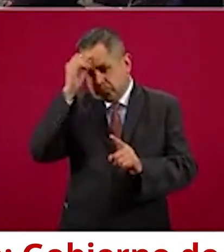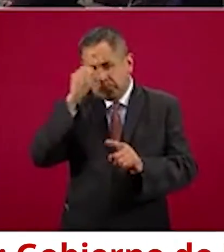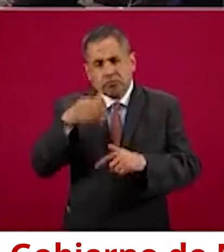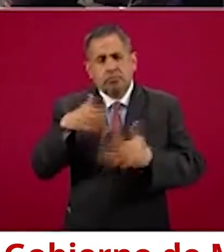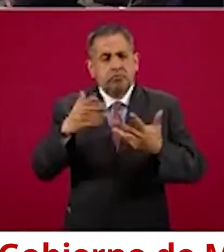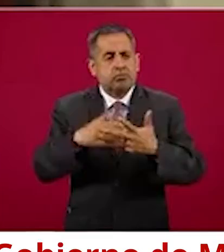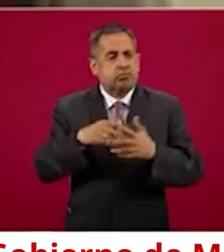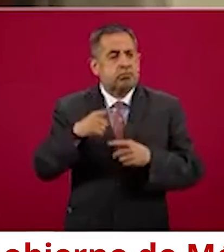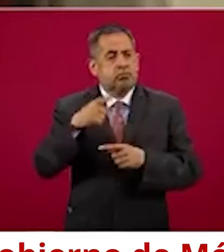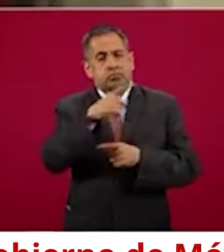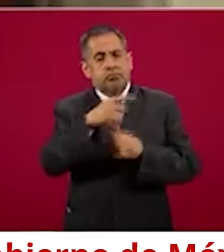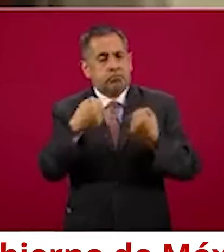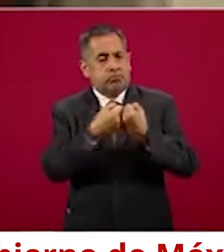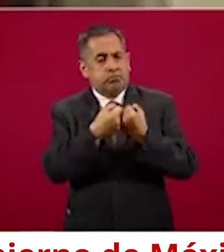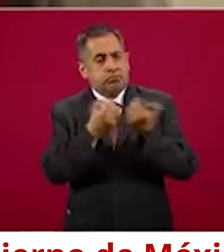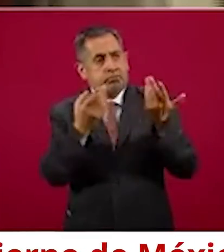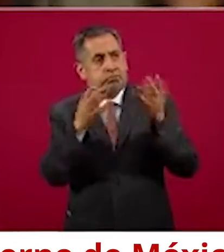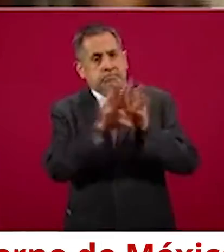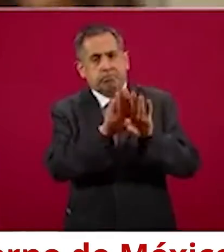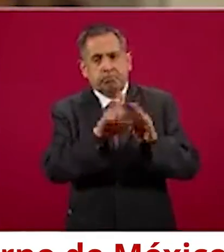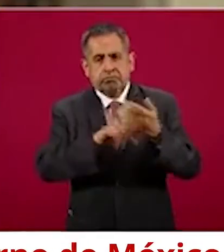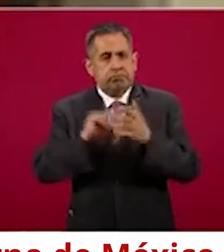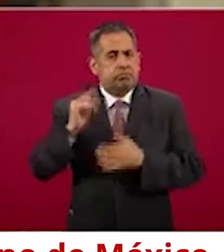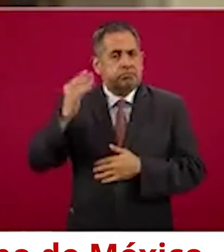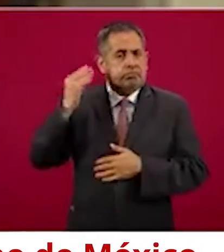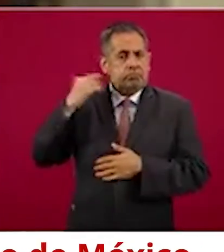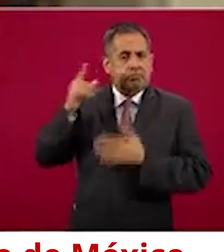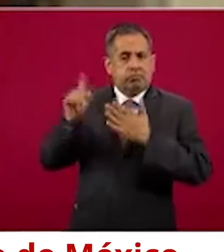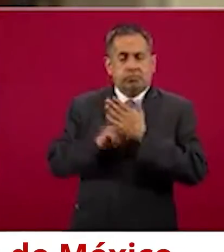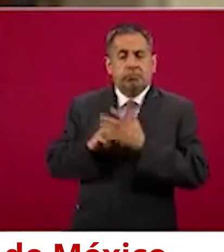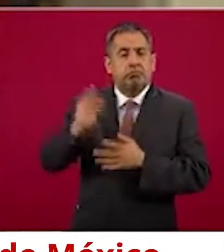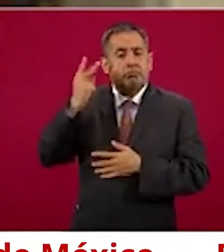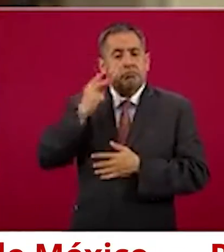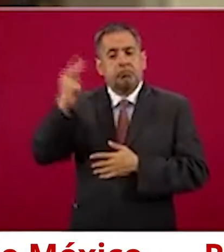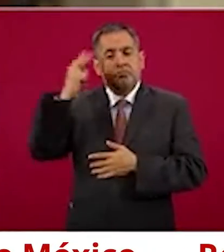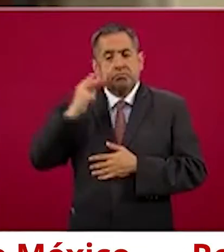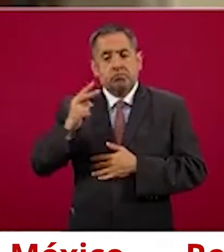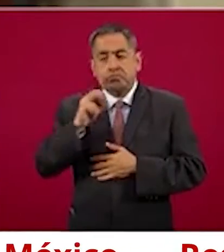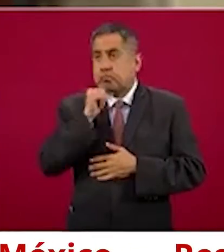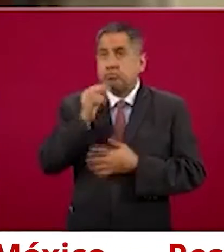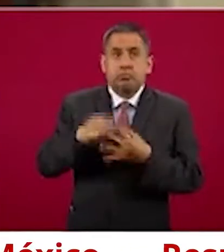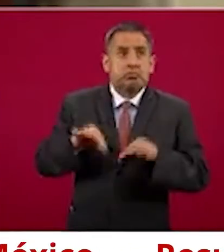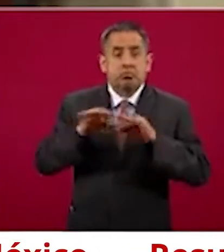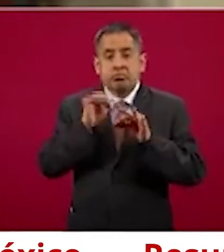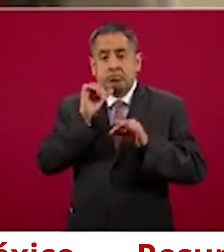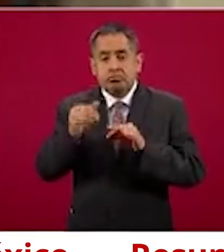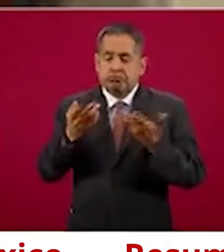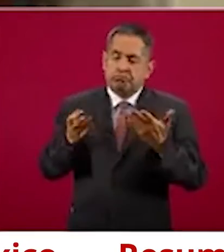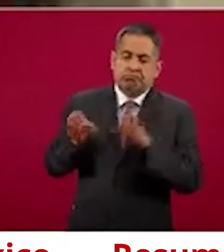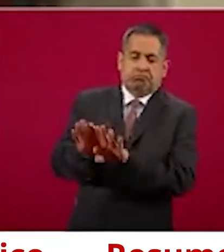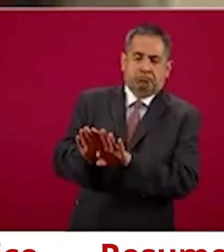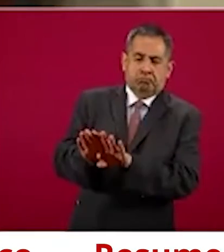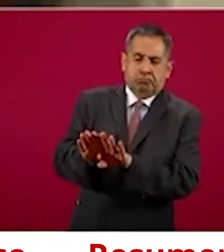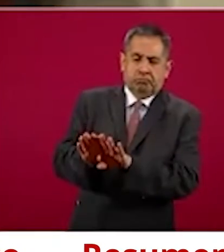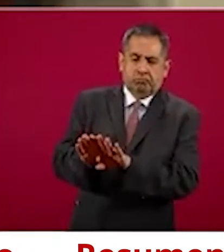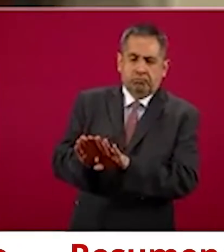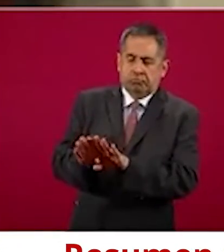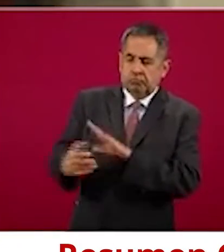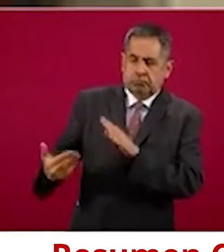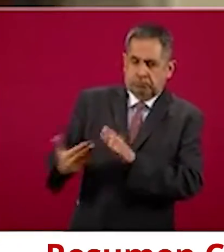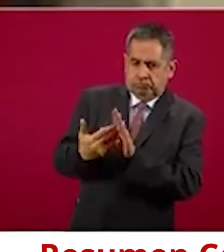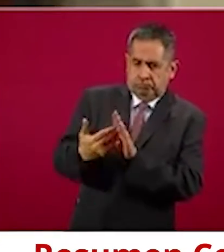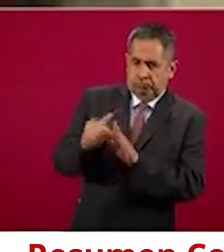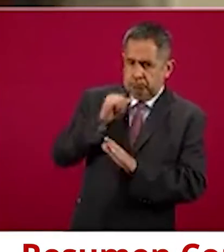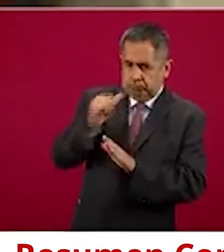de la frontera que ha decretado Estados Unidos desde hace varios meses para viajes no esenciales y donde México sí ha permitido cruces de